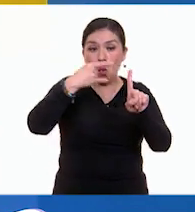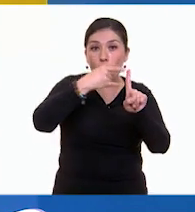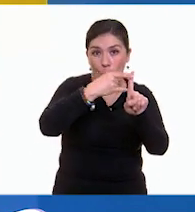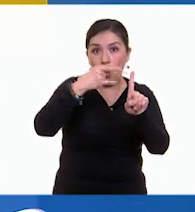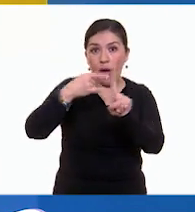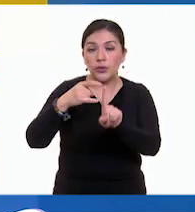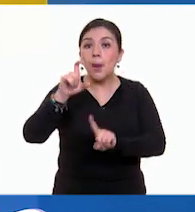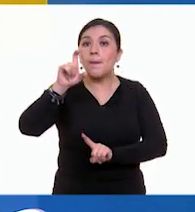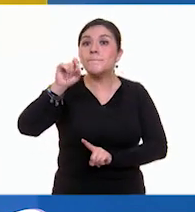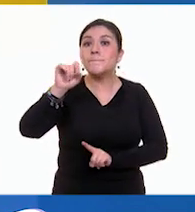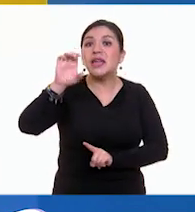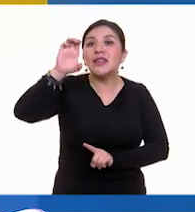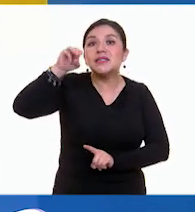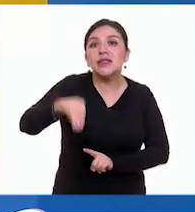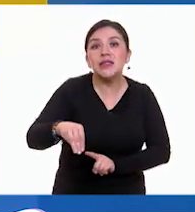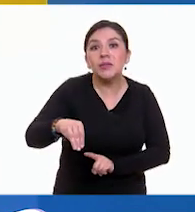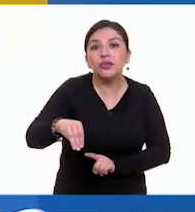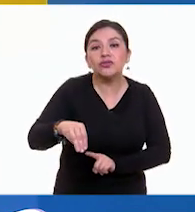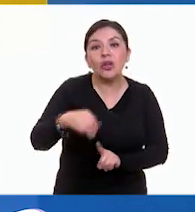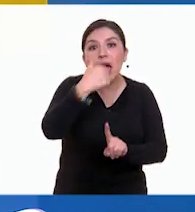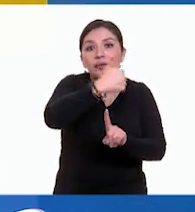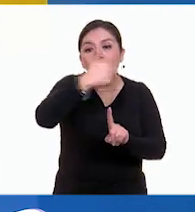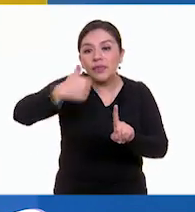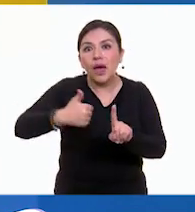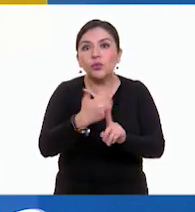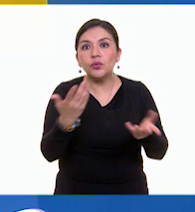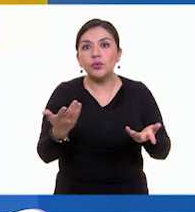cuadradas de 20 centímetros por lado.